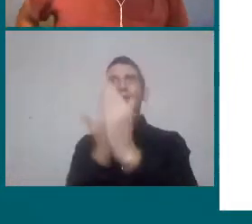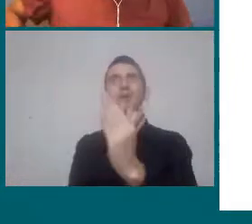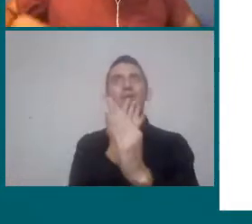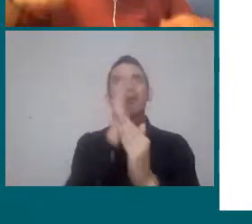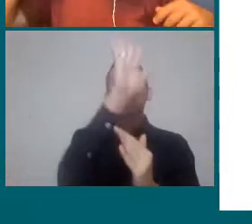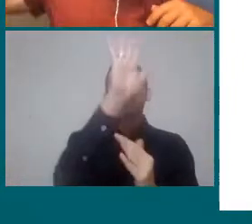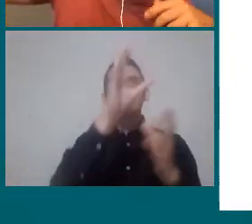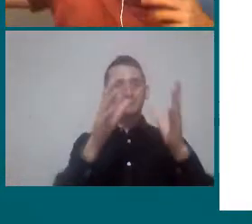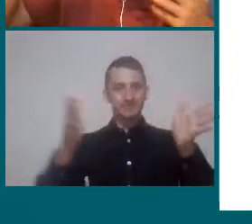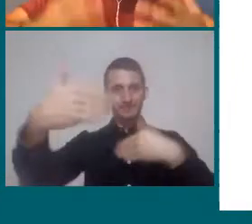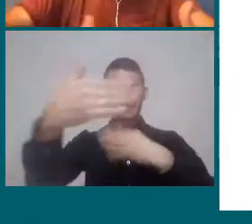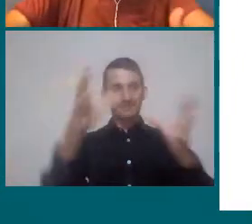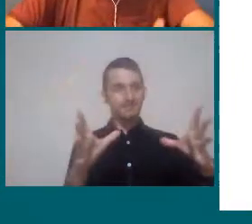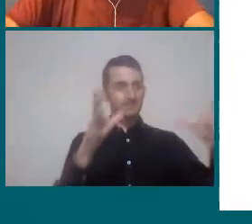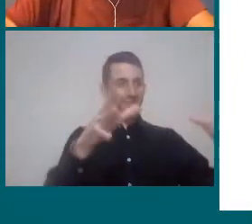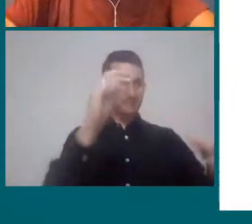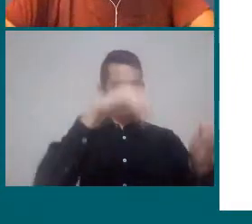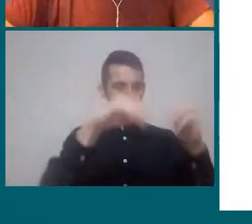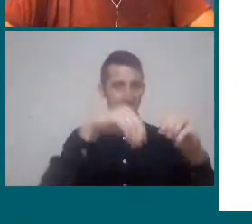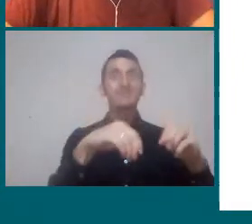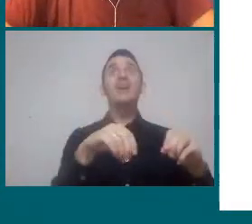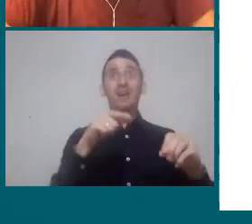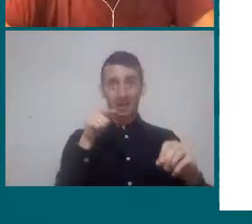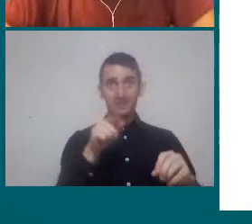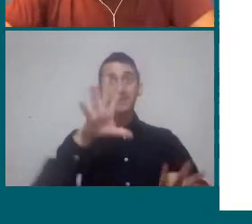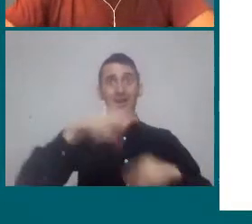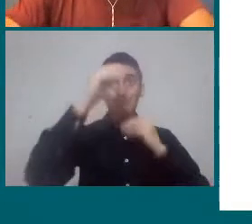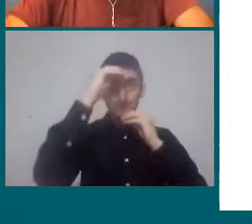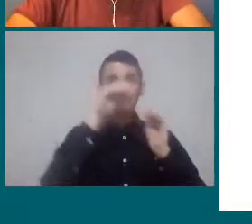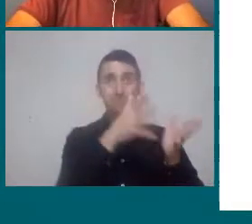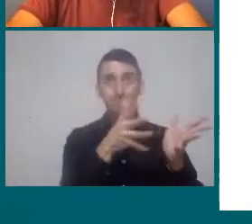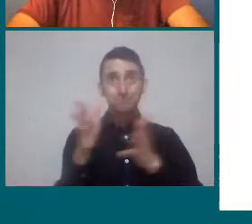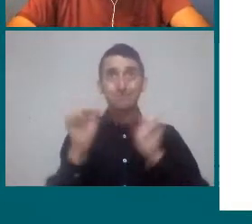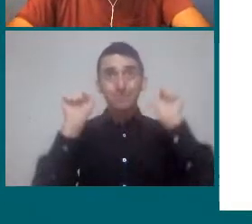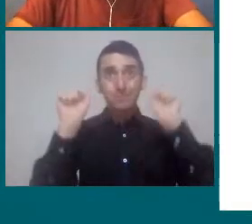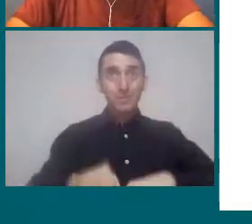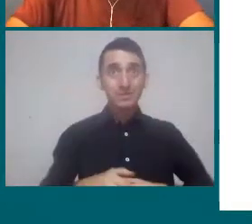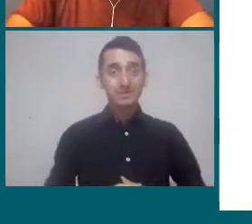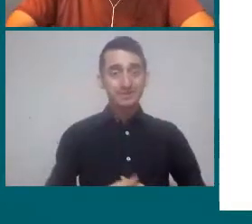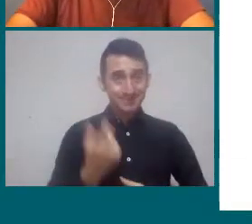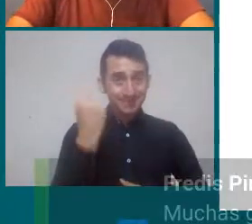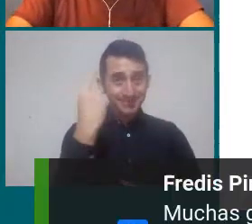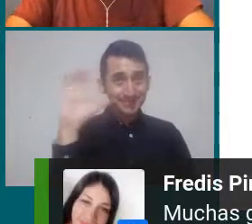en una caja uno. Eso también es aprendizaje y eso también es una oportunidad, ¿no?